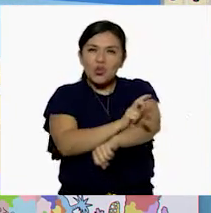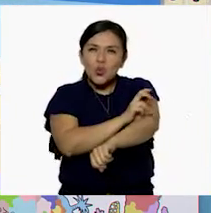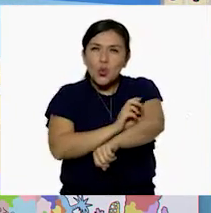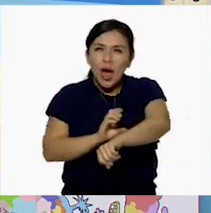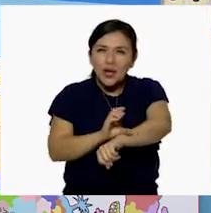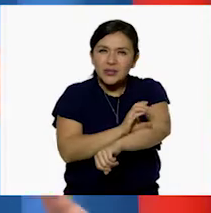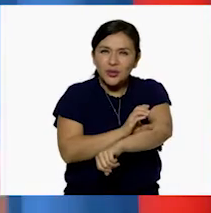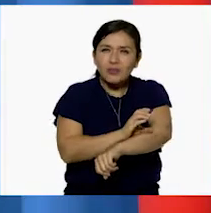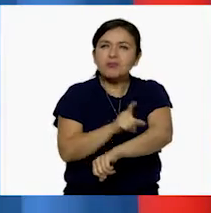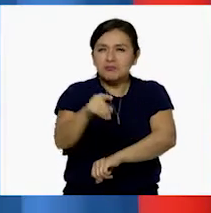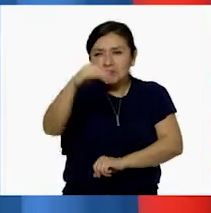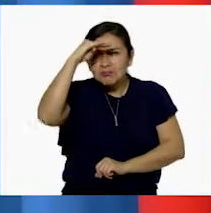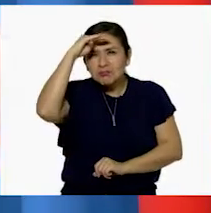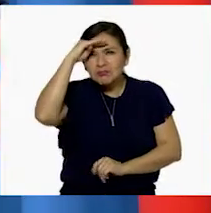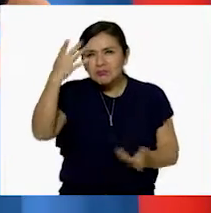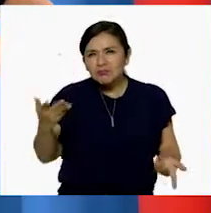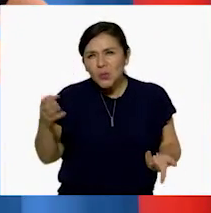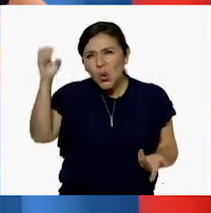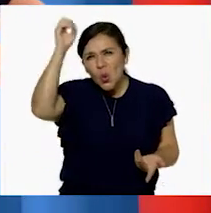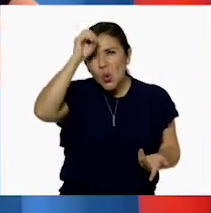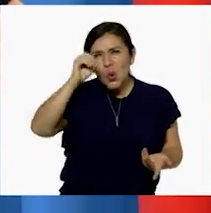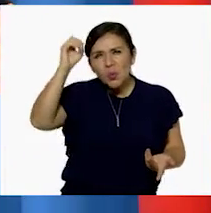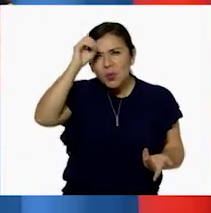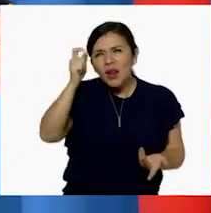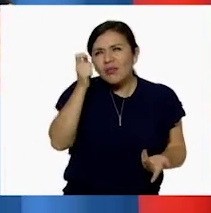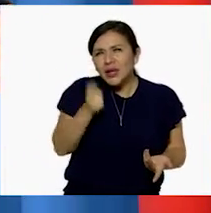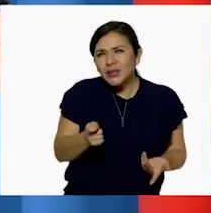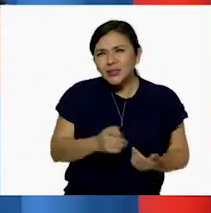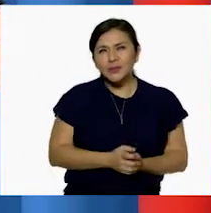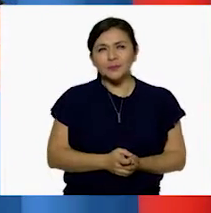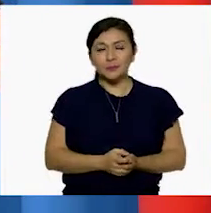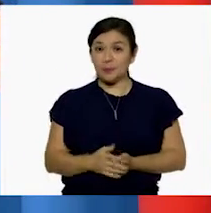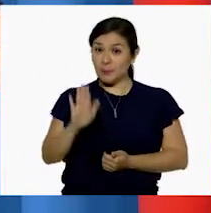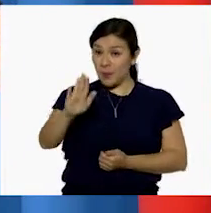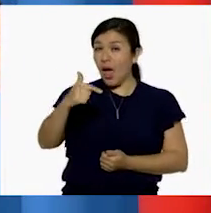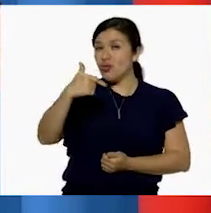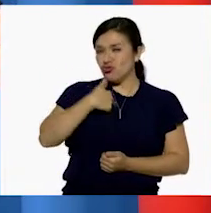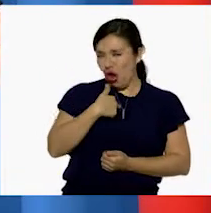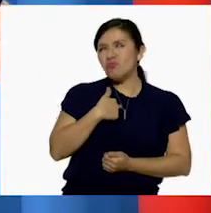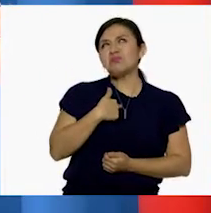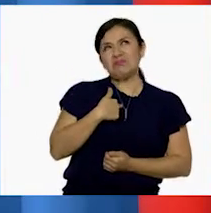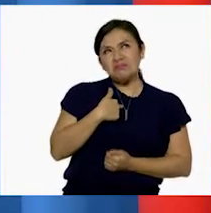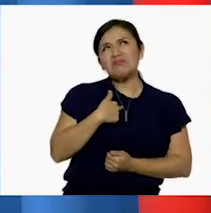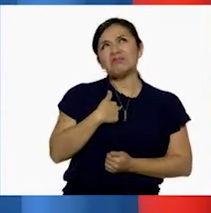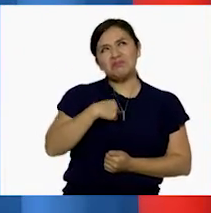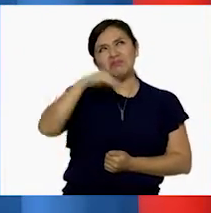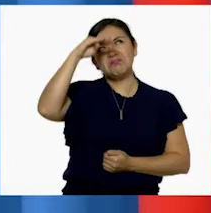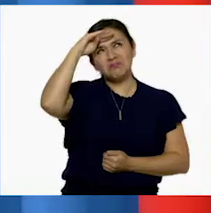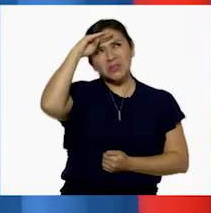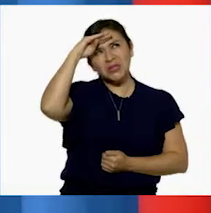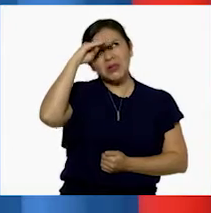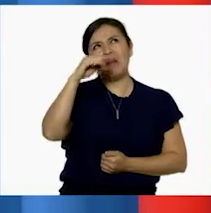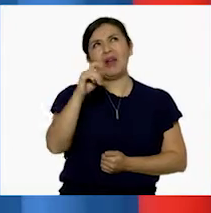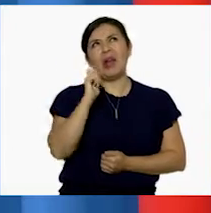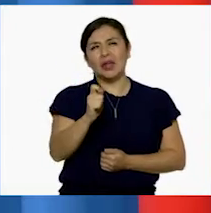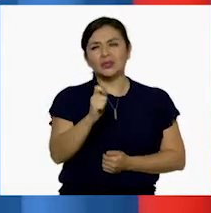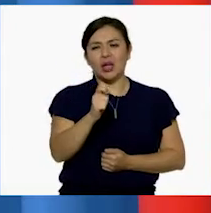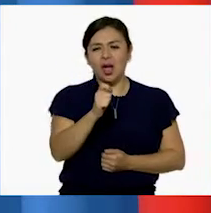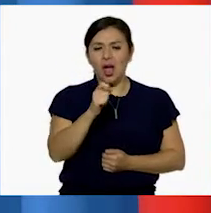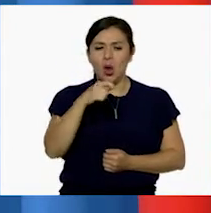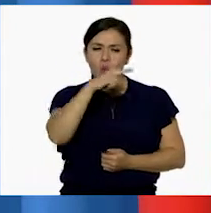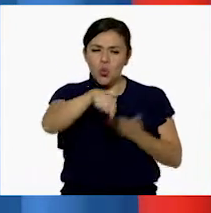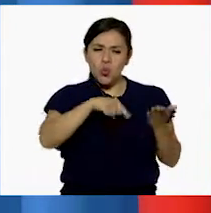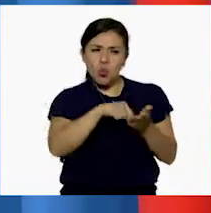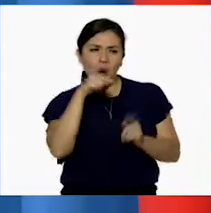ver, piénsenlo bien. ¿Qué opinan? Gaby, a mí me queda claro que a pesar de que los personajes se encuentren en